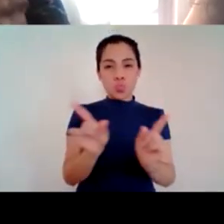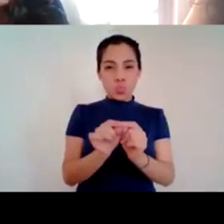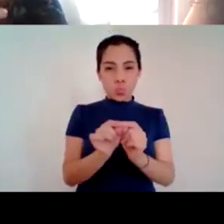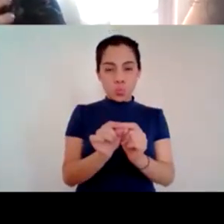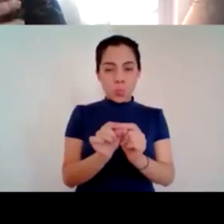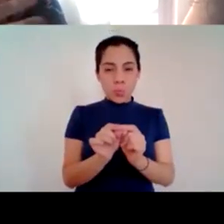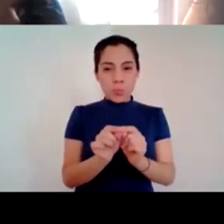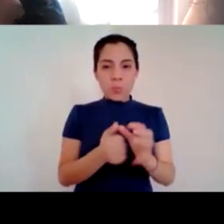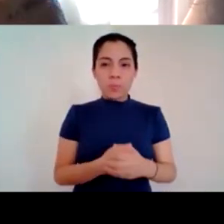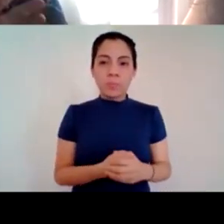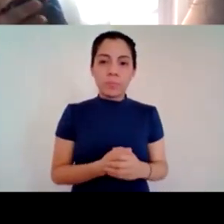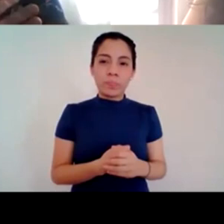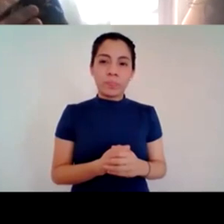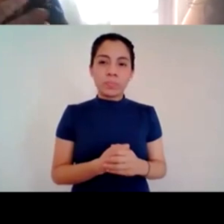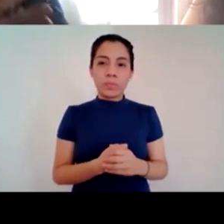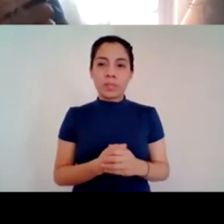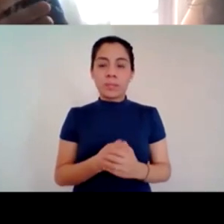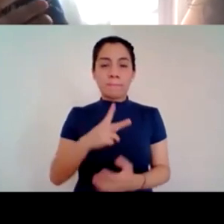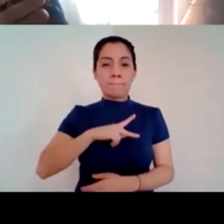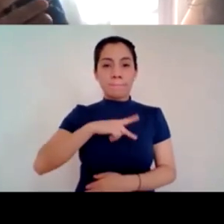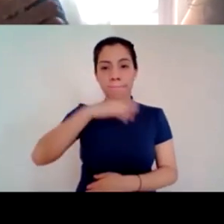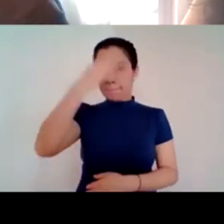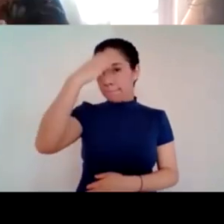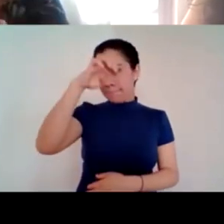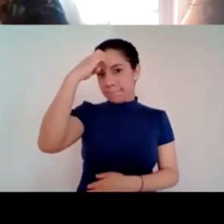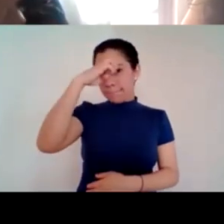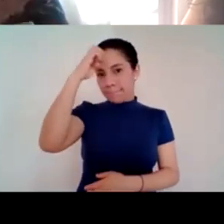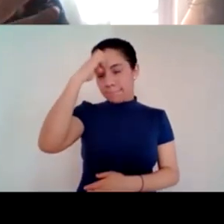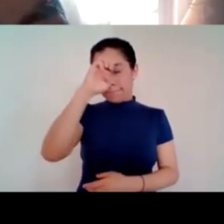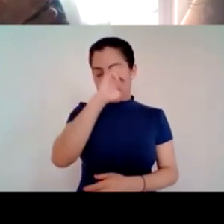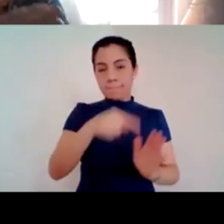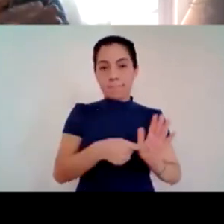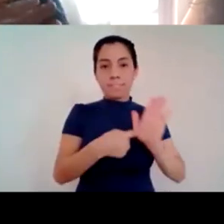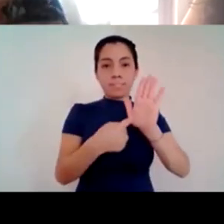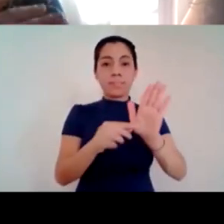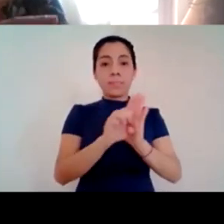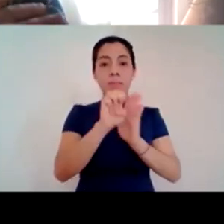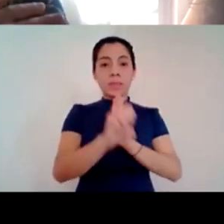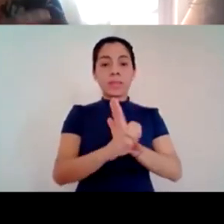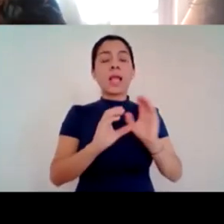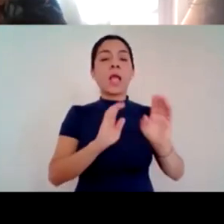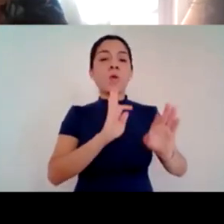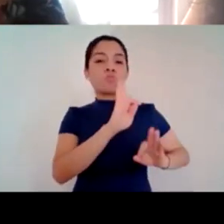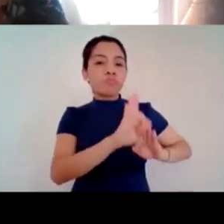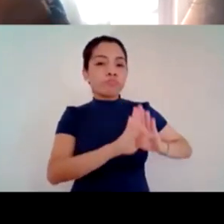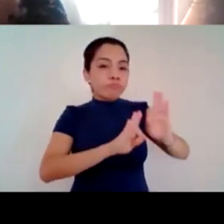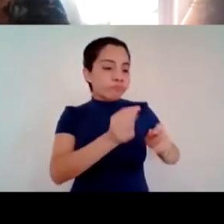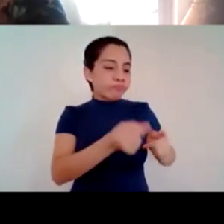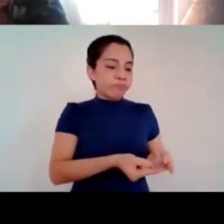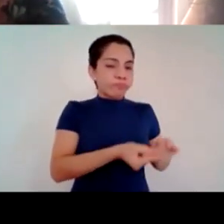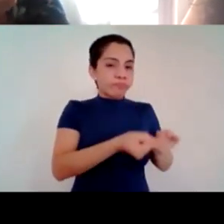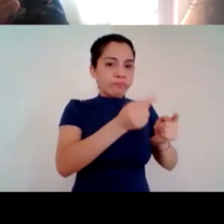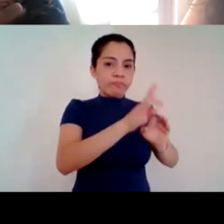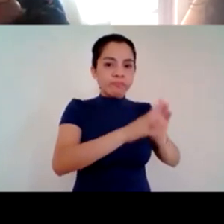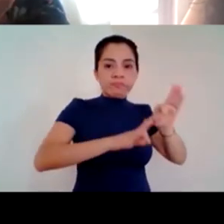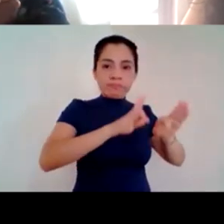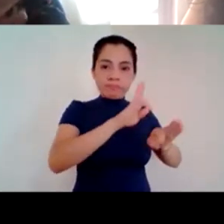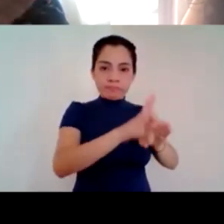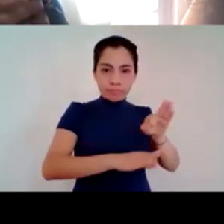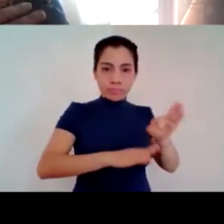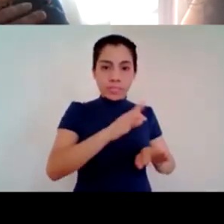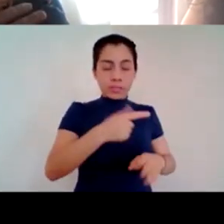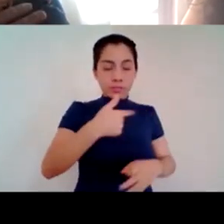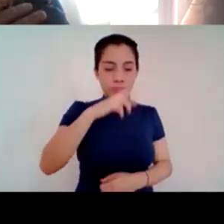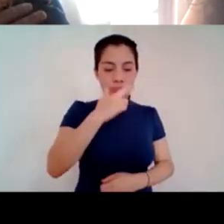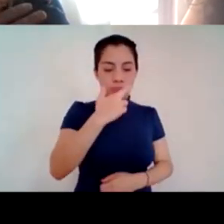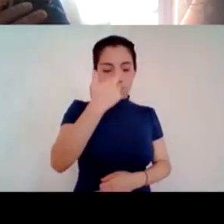en mi experiencia un ejemplo de lo que para mí es así lo que es la crianza con ternura y aprovecho para recordar a mi papá